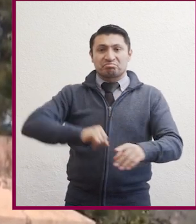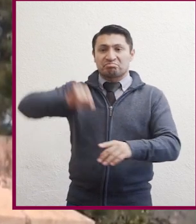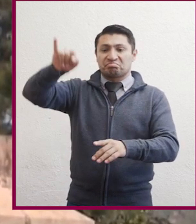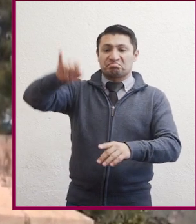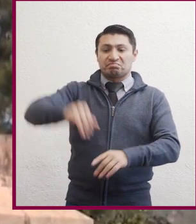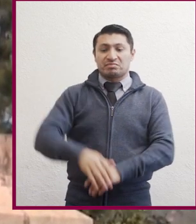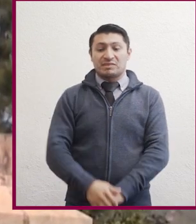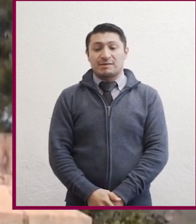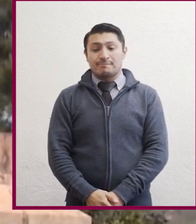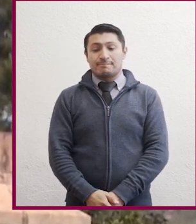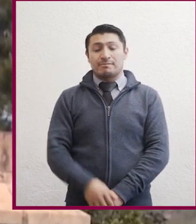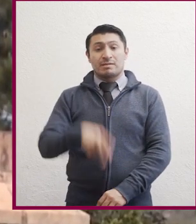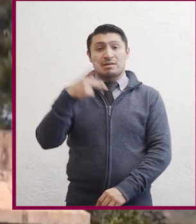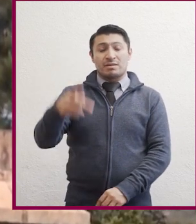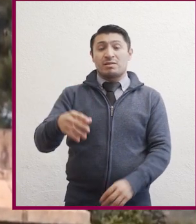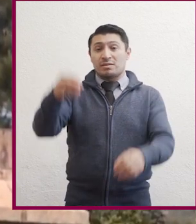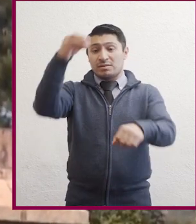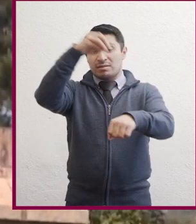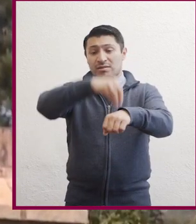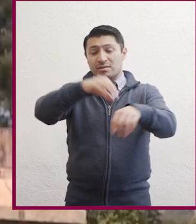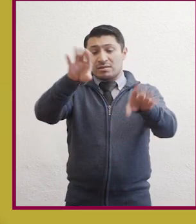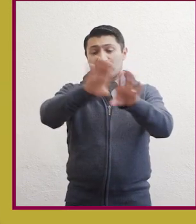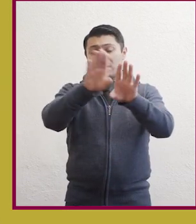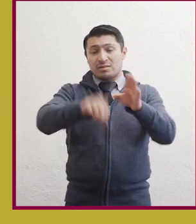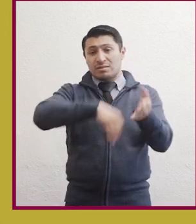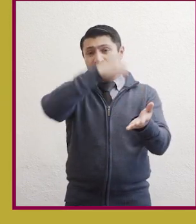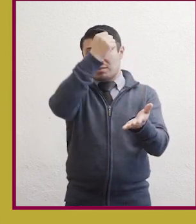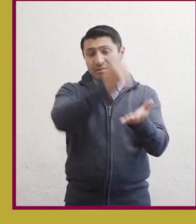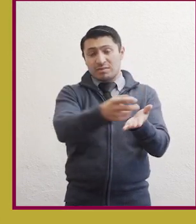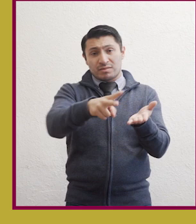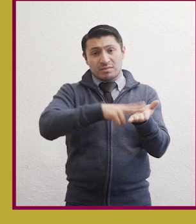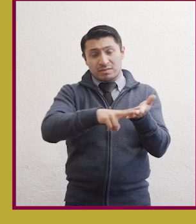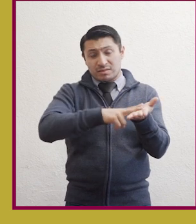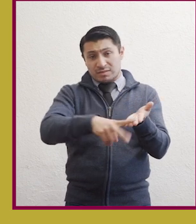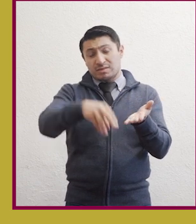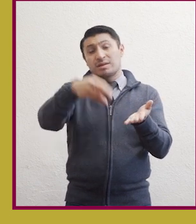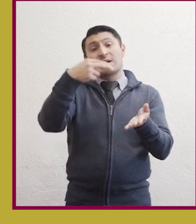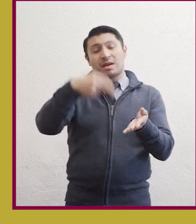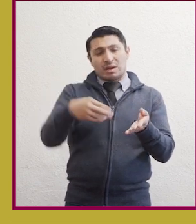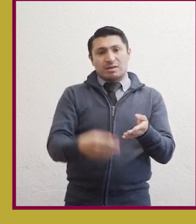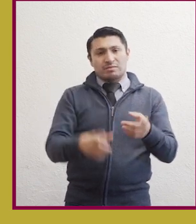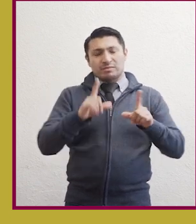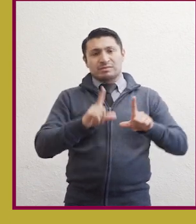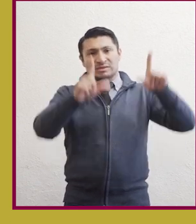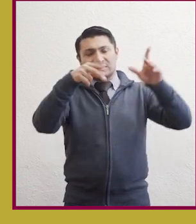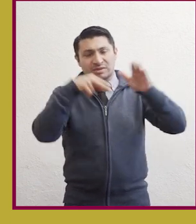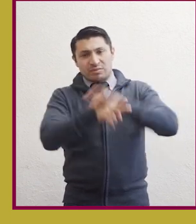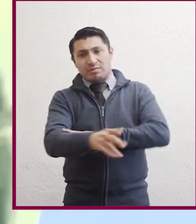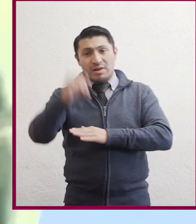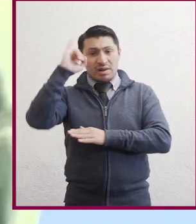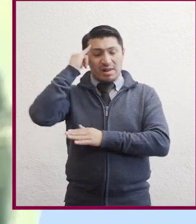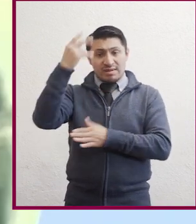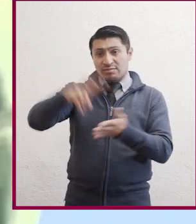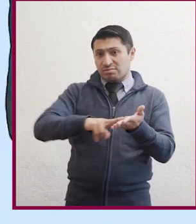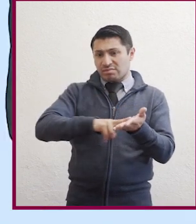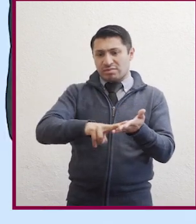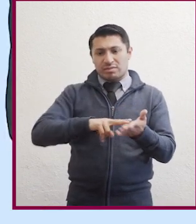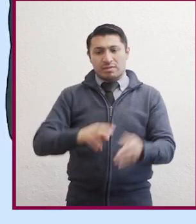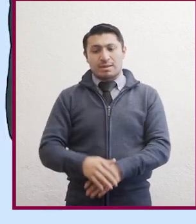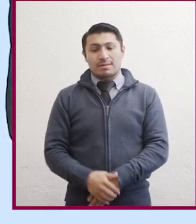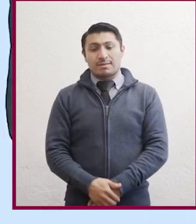y lejano. Su presencia quedó plasmada en el nombre y en el icono de la estación del metro Indios